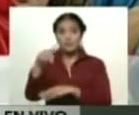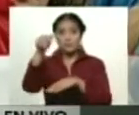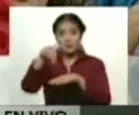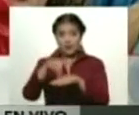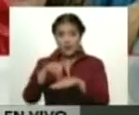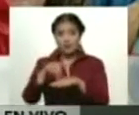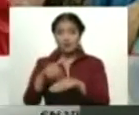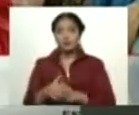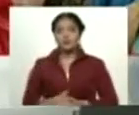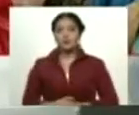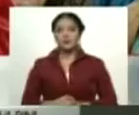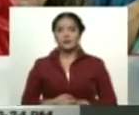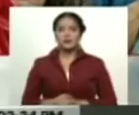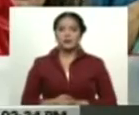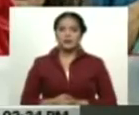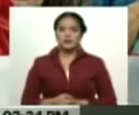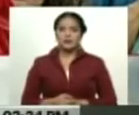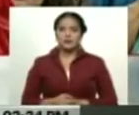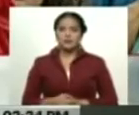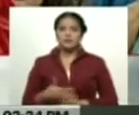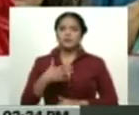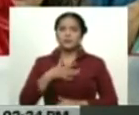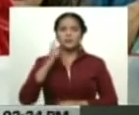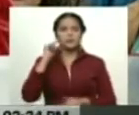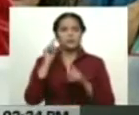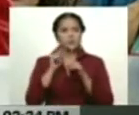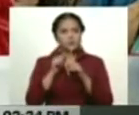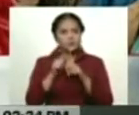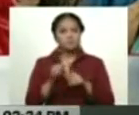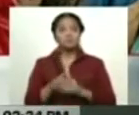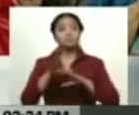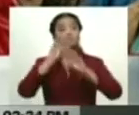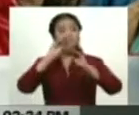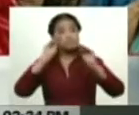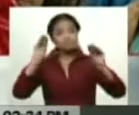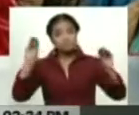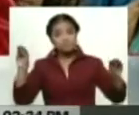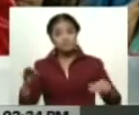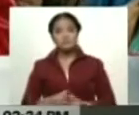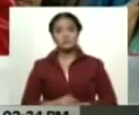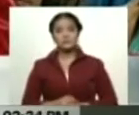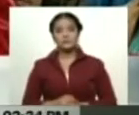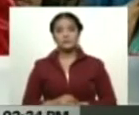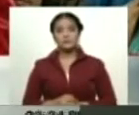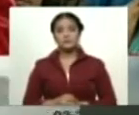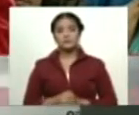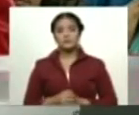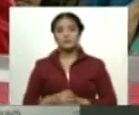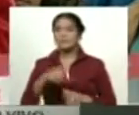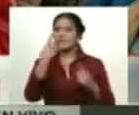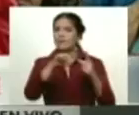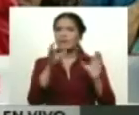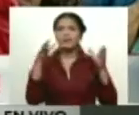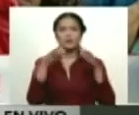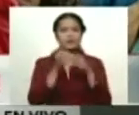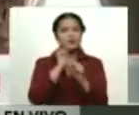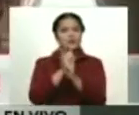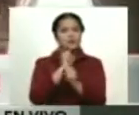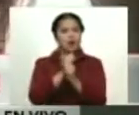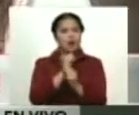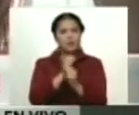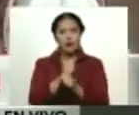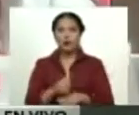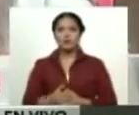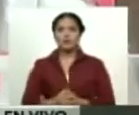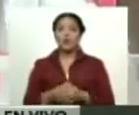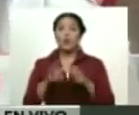mucho antes diría, tengo la idea de convocar a un conjunto de reuniones de trabajo con